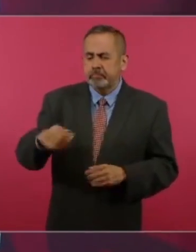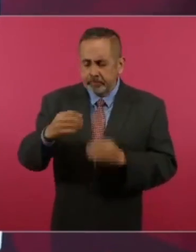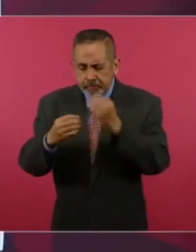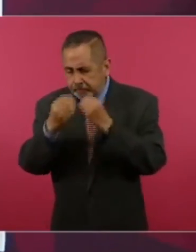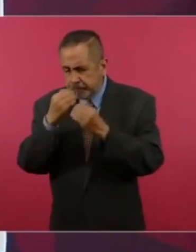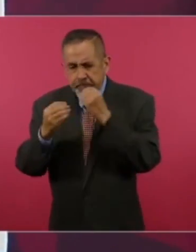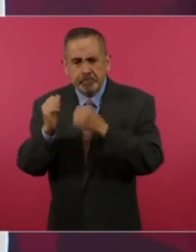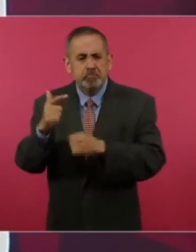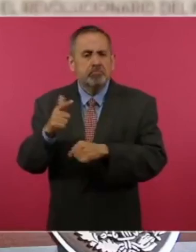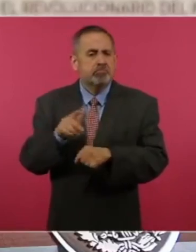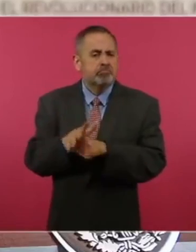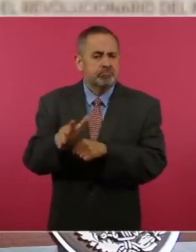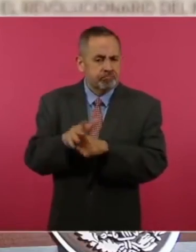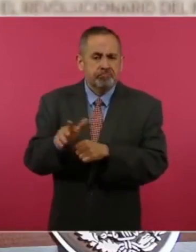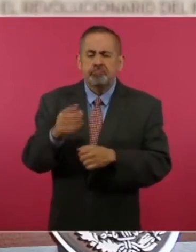tiene